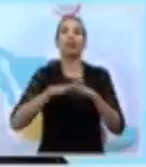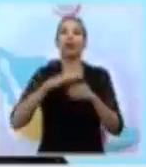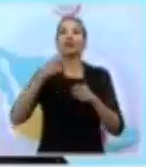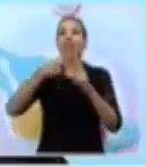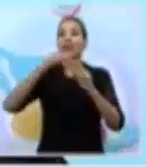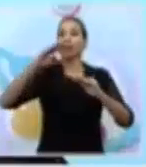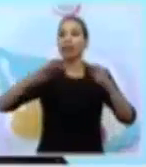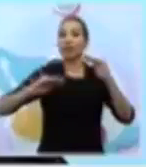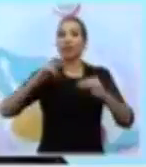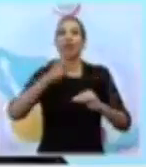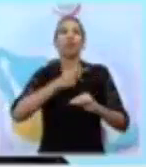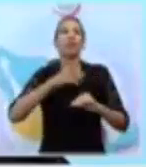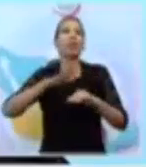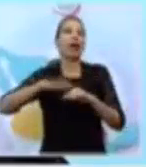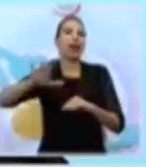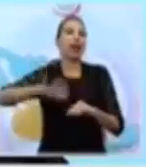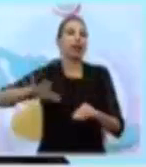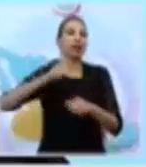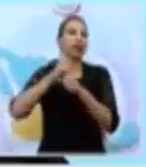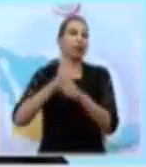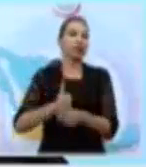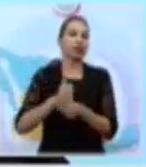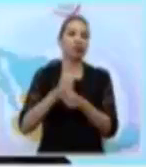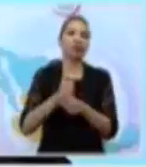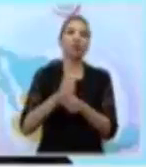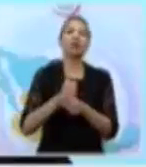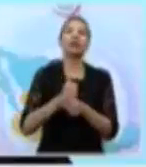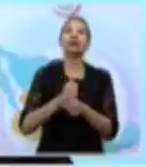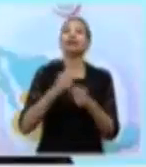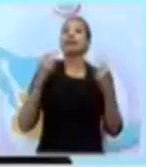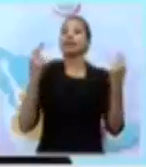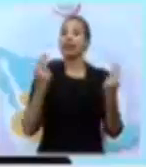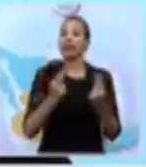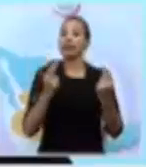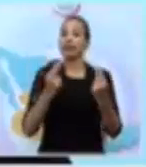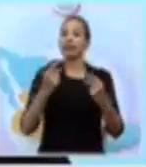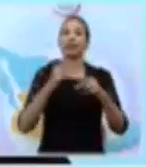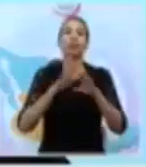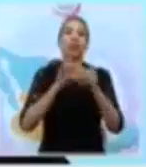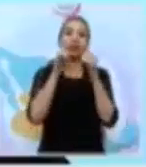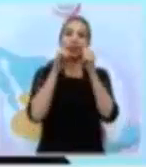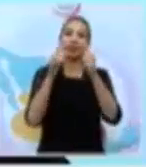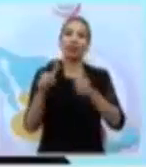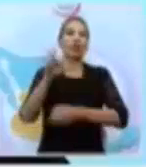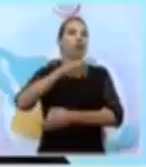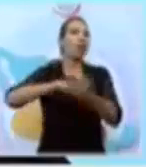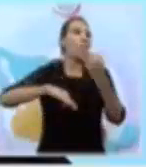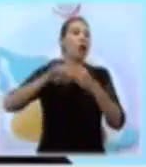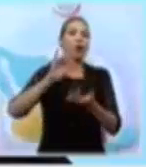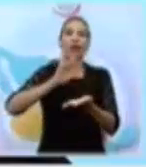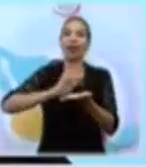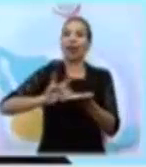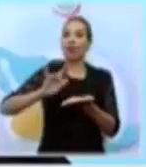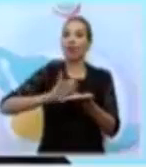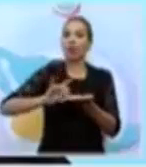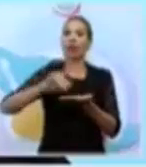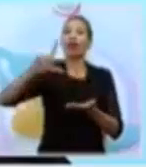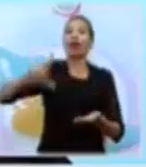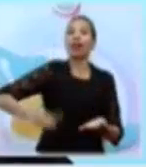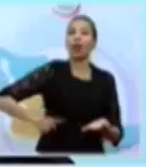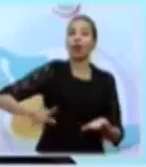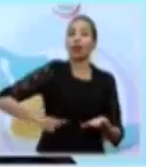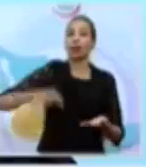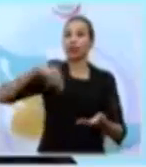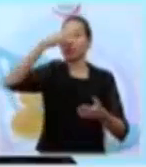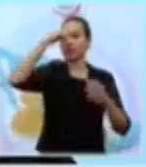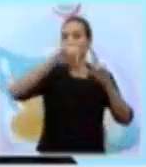menores niveles de bienestar y que necesitan y merecen todo el apoyo del Estado